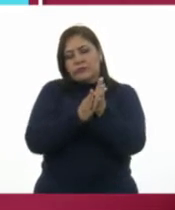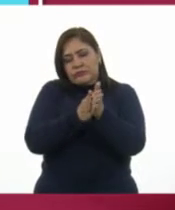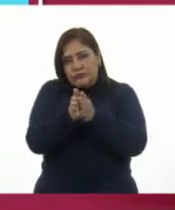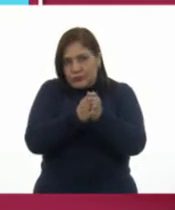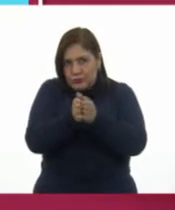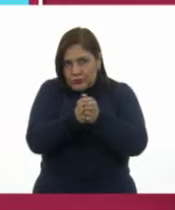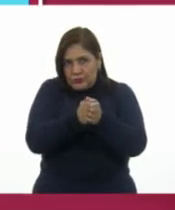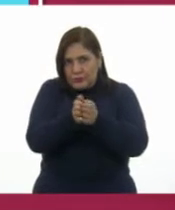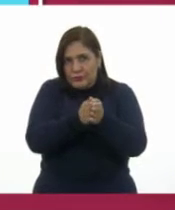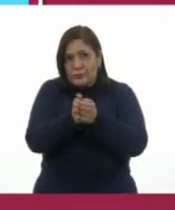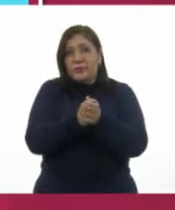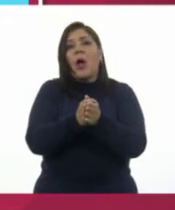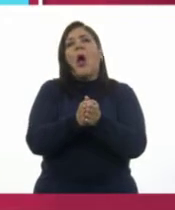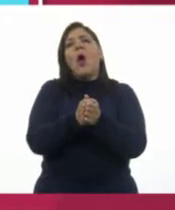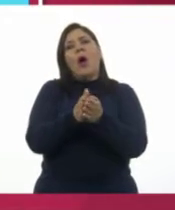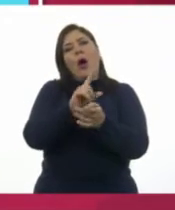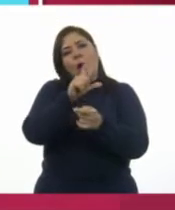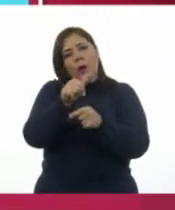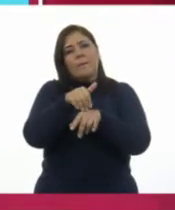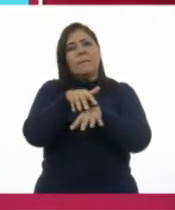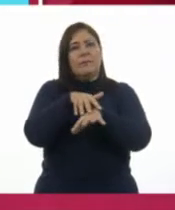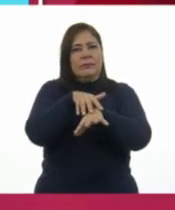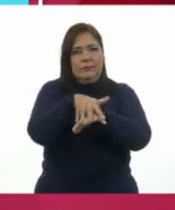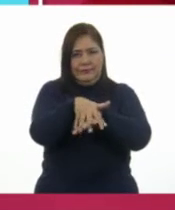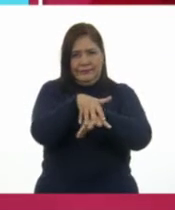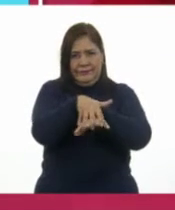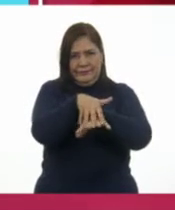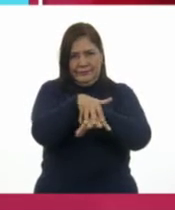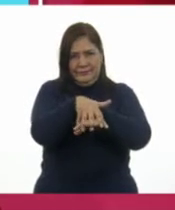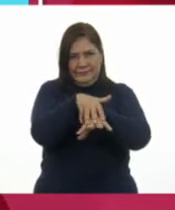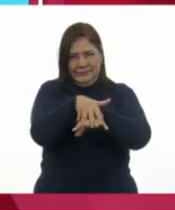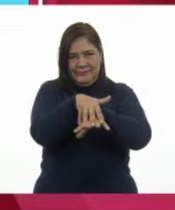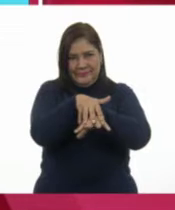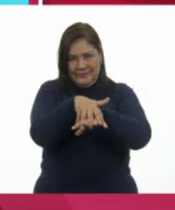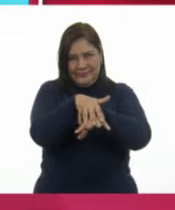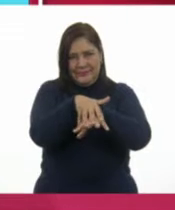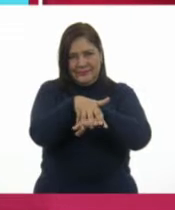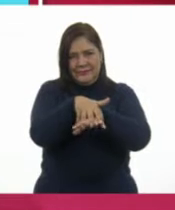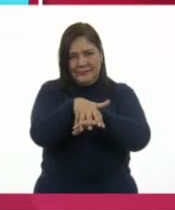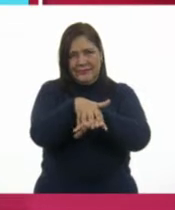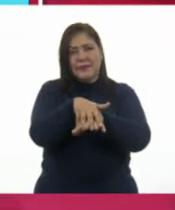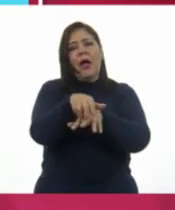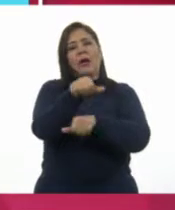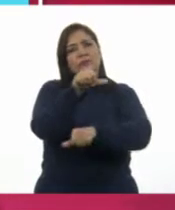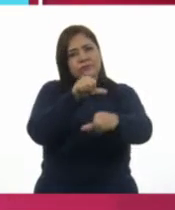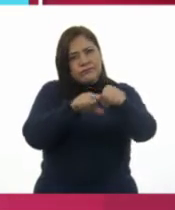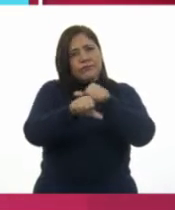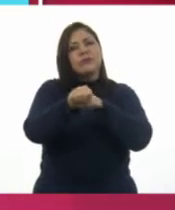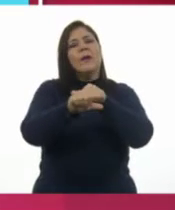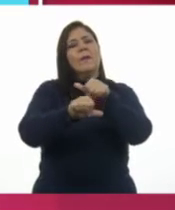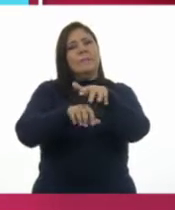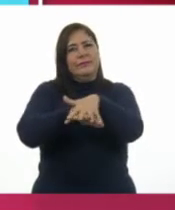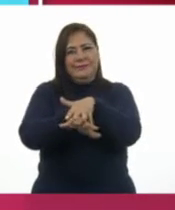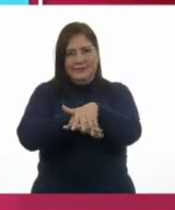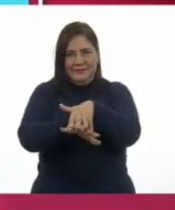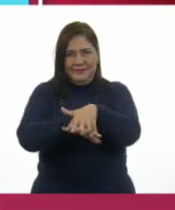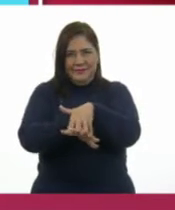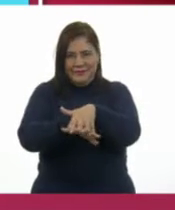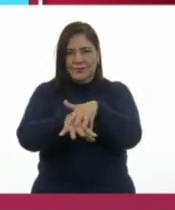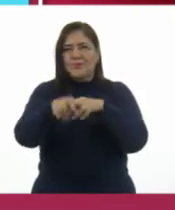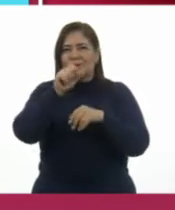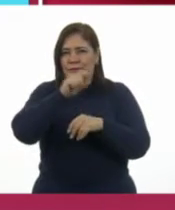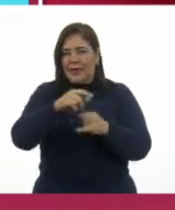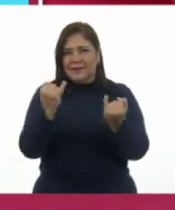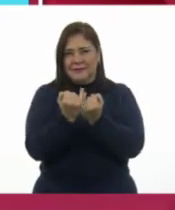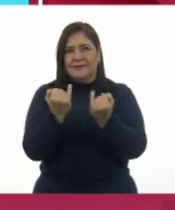con la otra. Ahora, frota la palma de una de tus manos contra el dorso de la otra, entrelazando los dedos. Repite lo mismo con